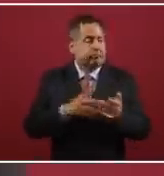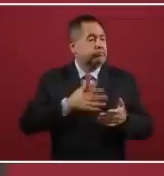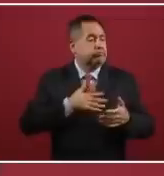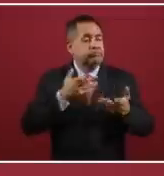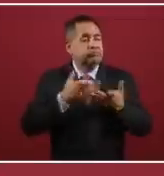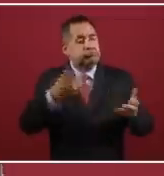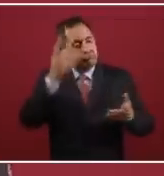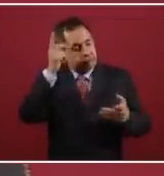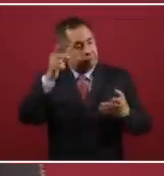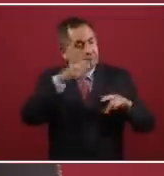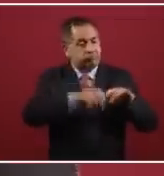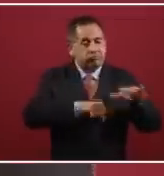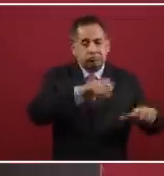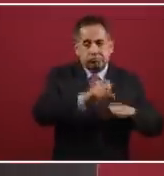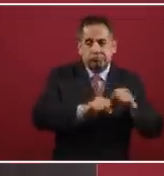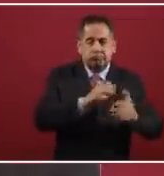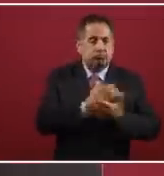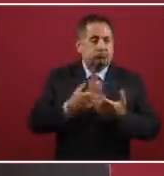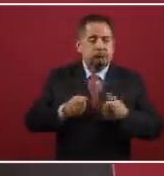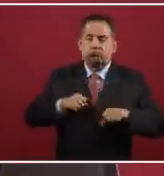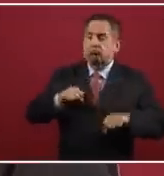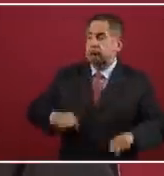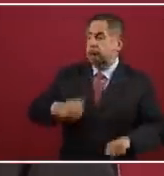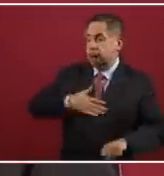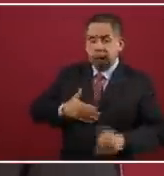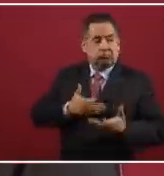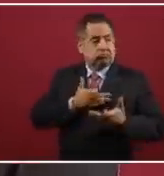títulos, incluso poder